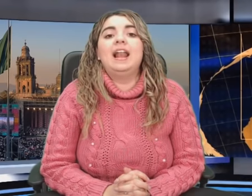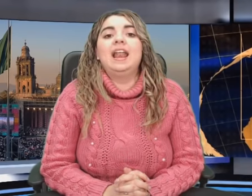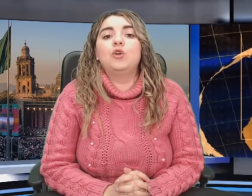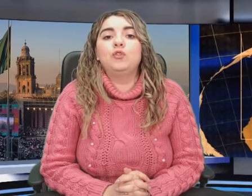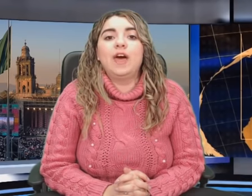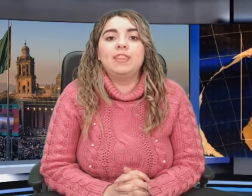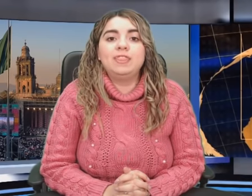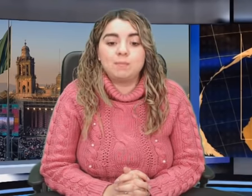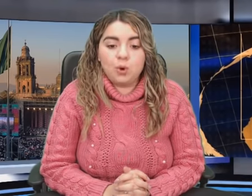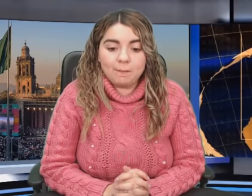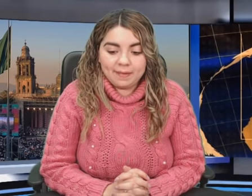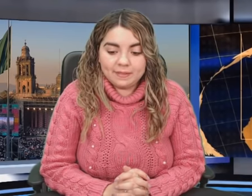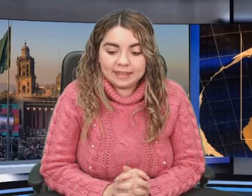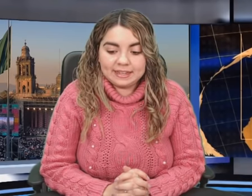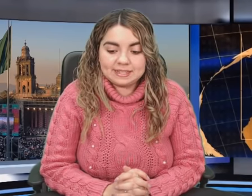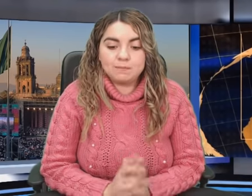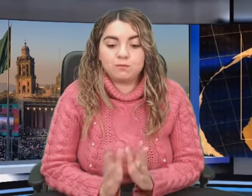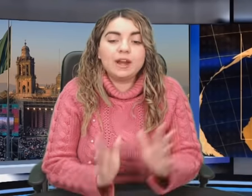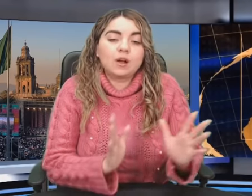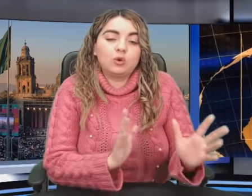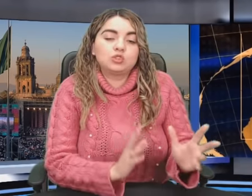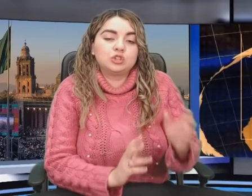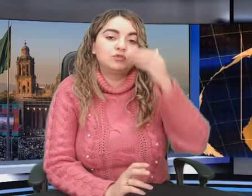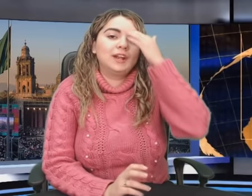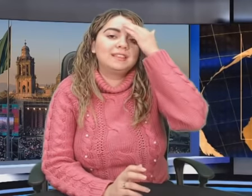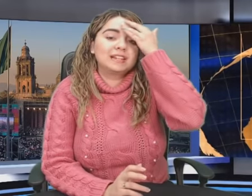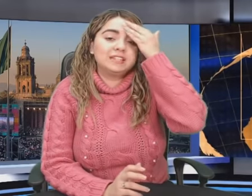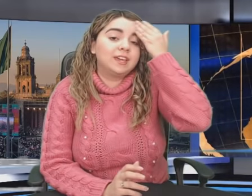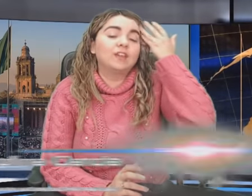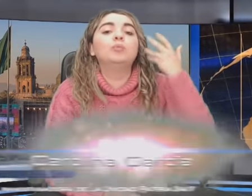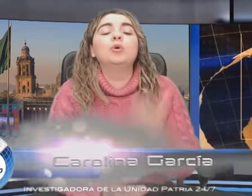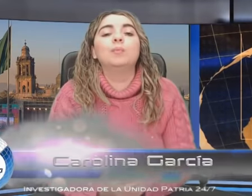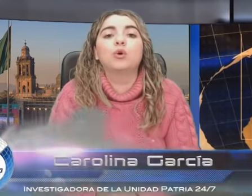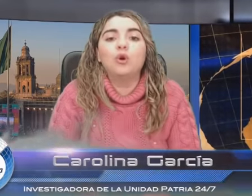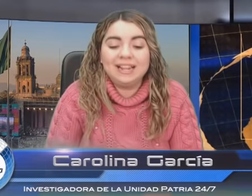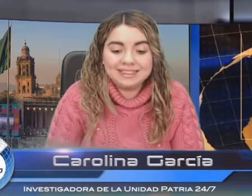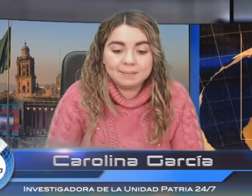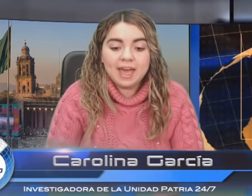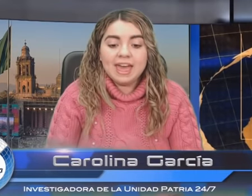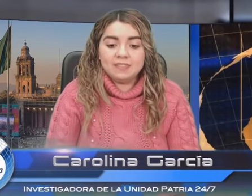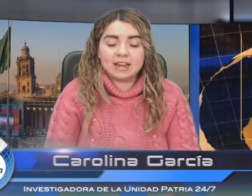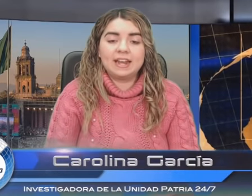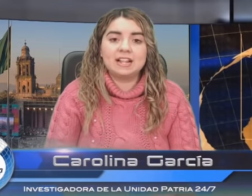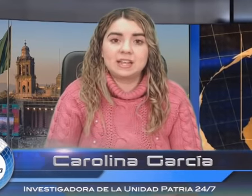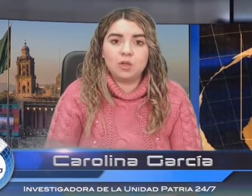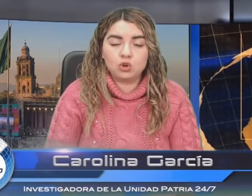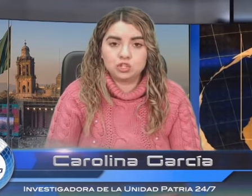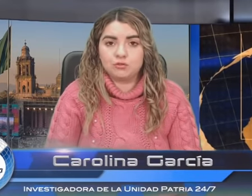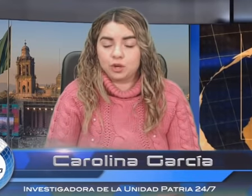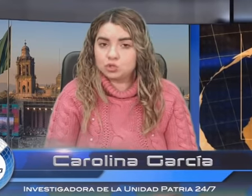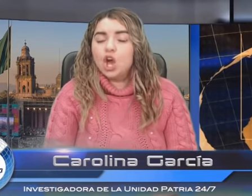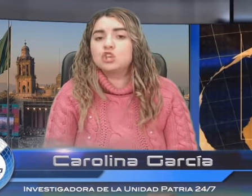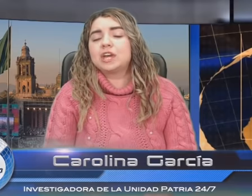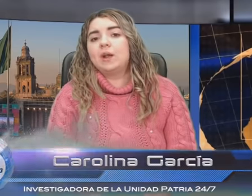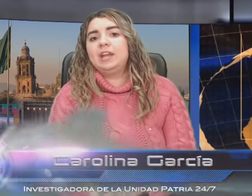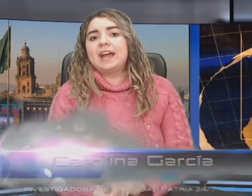revelara la nota diplomática y que se fuera conociendo, se fuera desclasificando poco a poco el tema del general Salvador